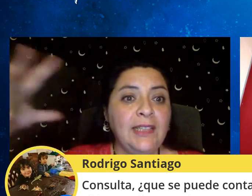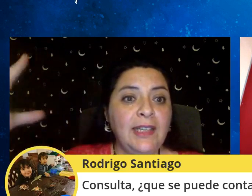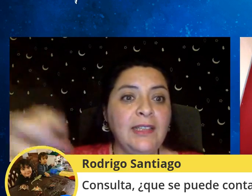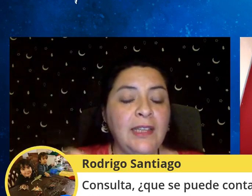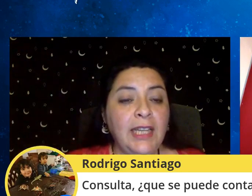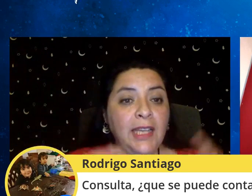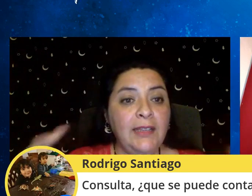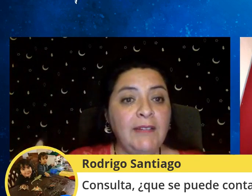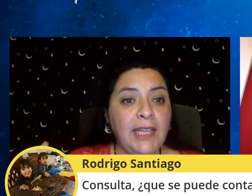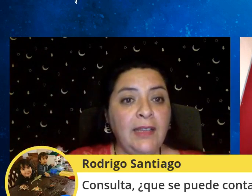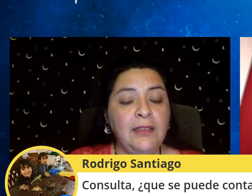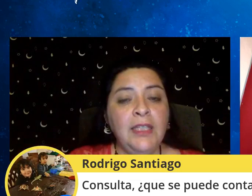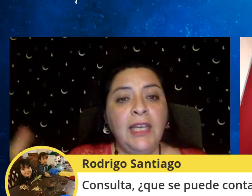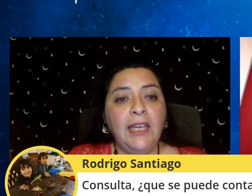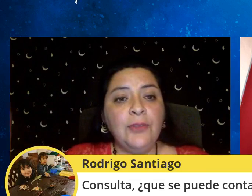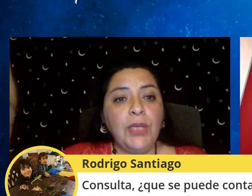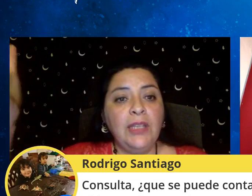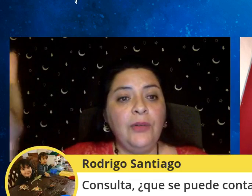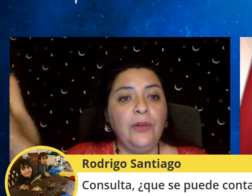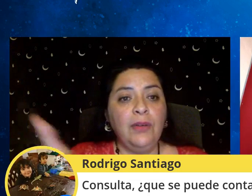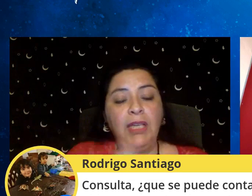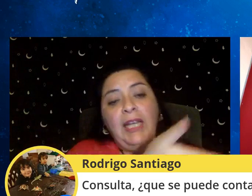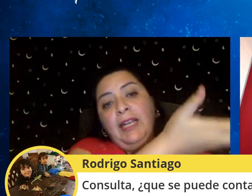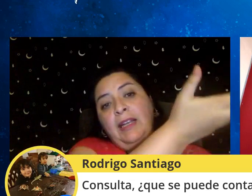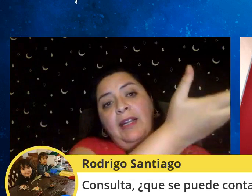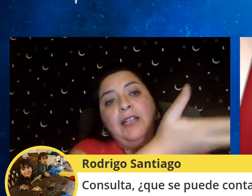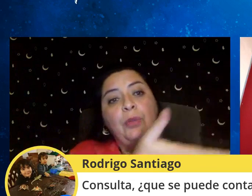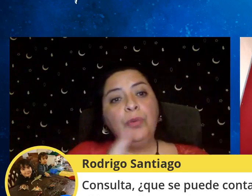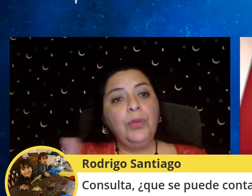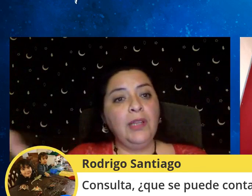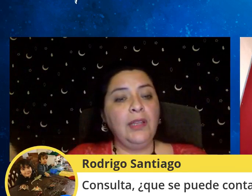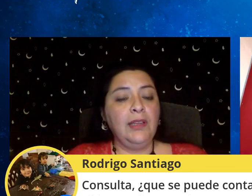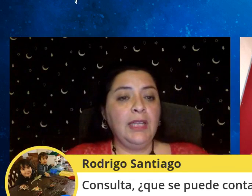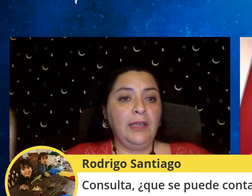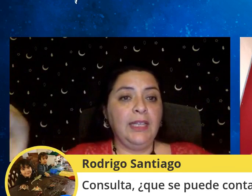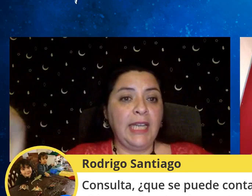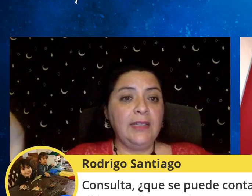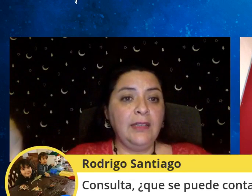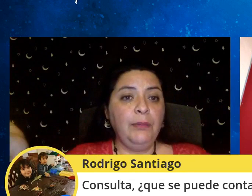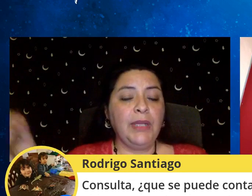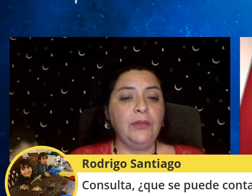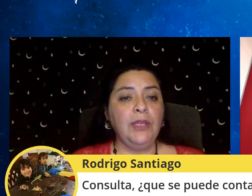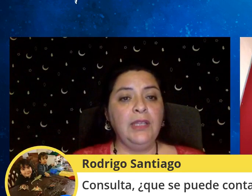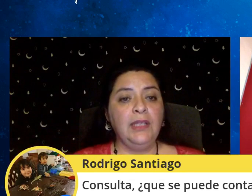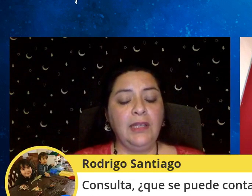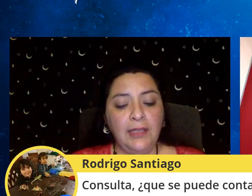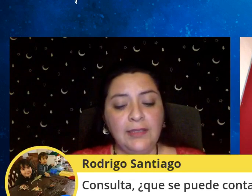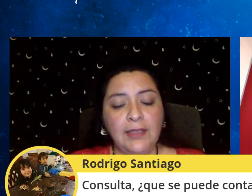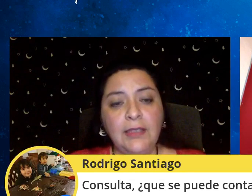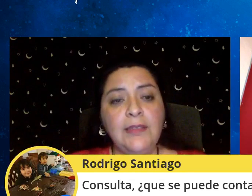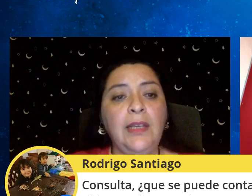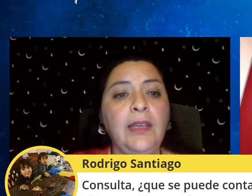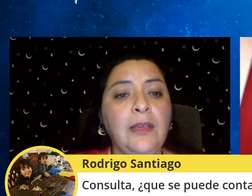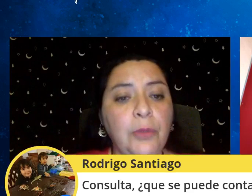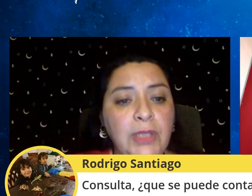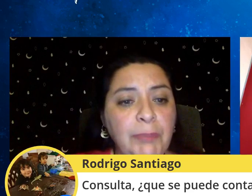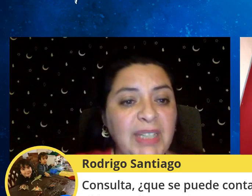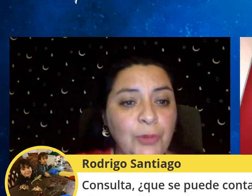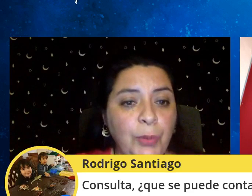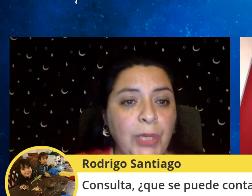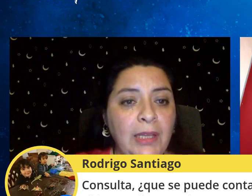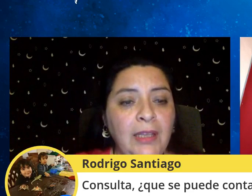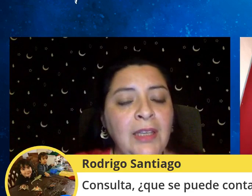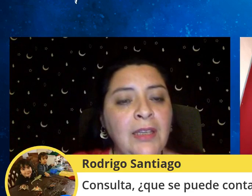en TNT, en energía liberada. Eso generó la estructura del cráter de impacto que tiene esa, si es que